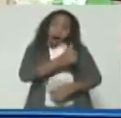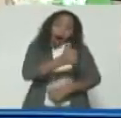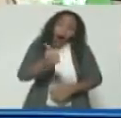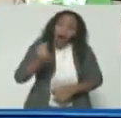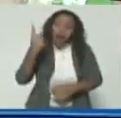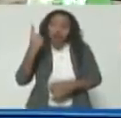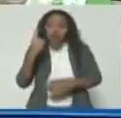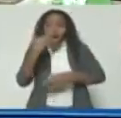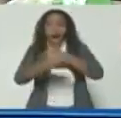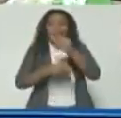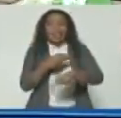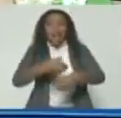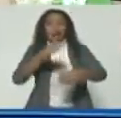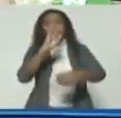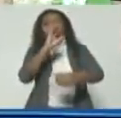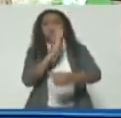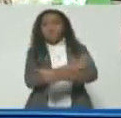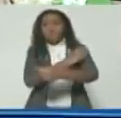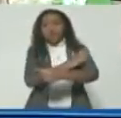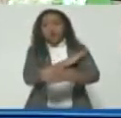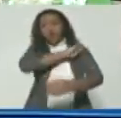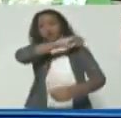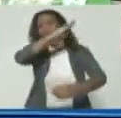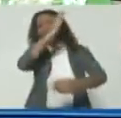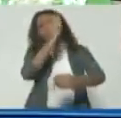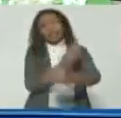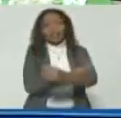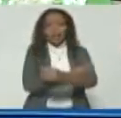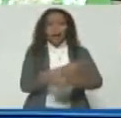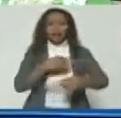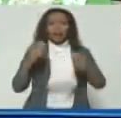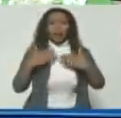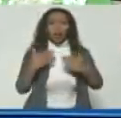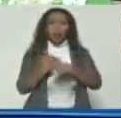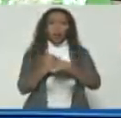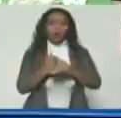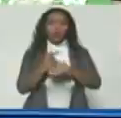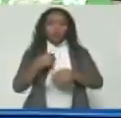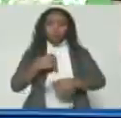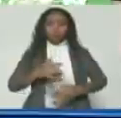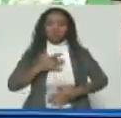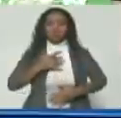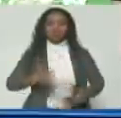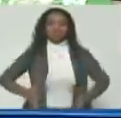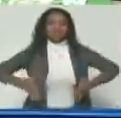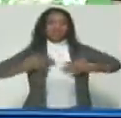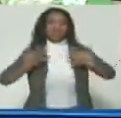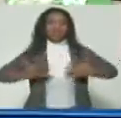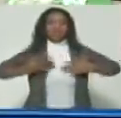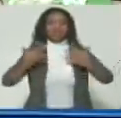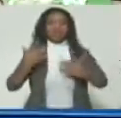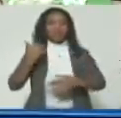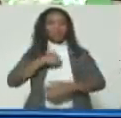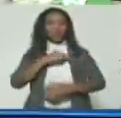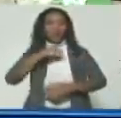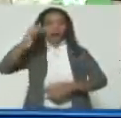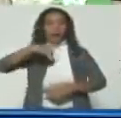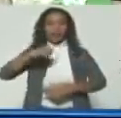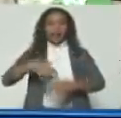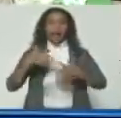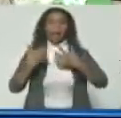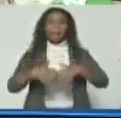haga fuerte, tenga su pulmón productivo. Excelente, por lo menos yo me siento muy contento de estar en esta